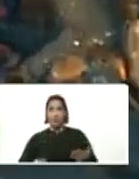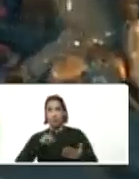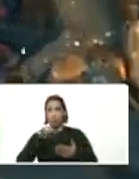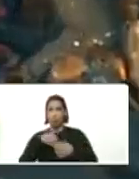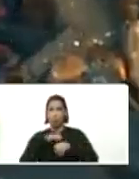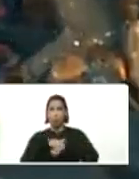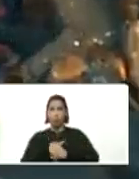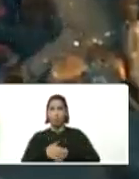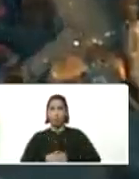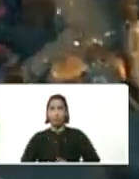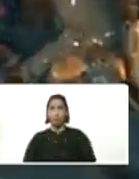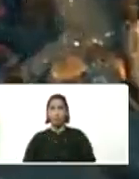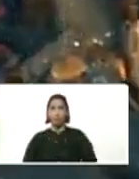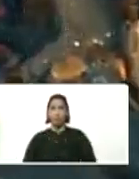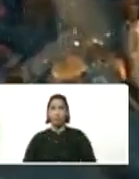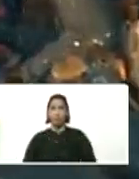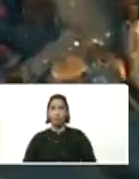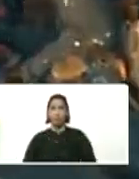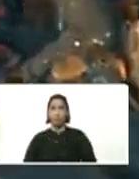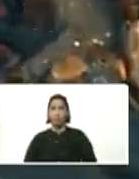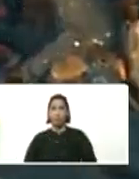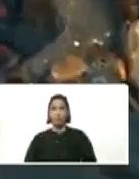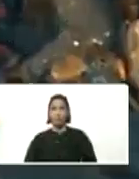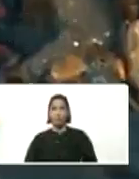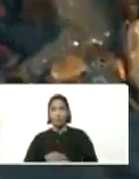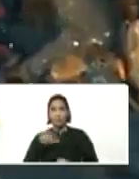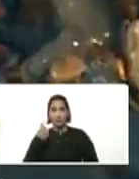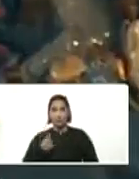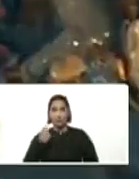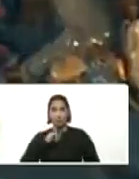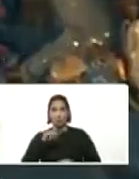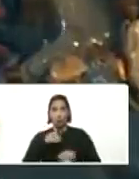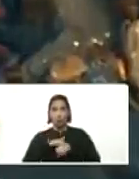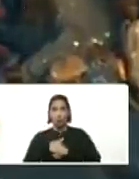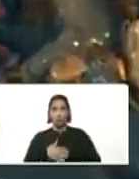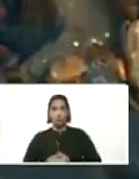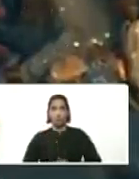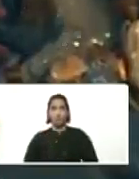el presidente de la Asamblea Nacional, diputado Jorge Rodríguez.